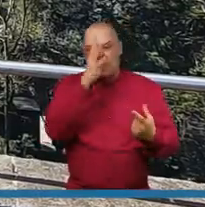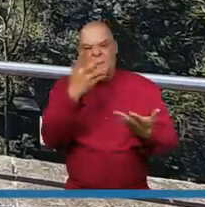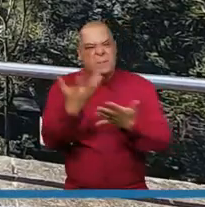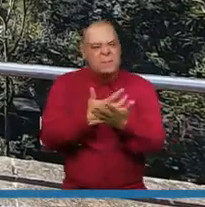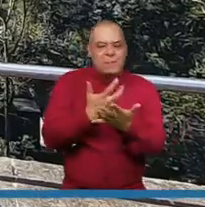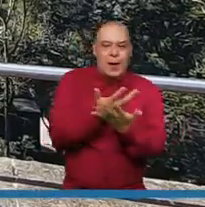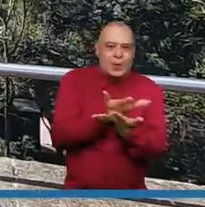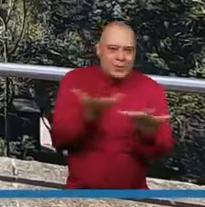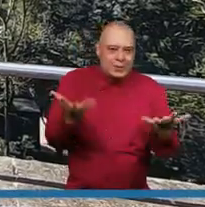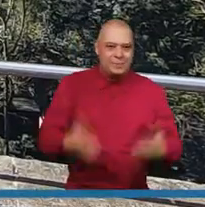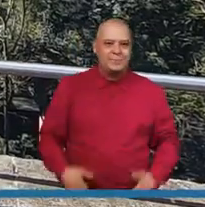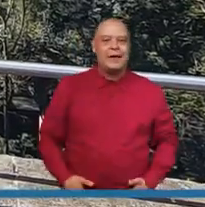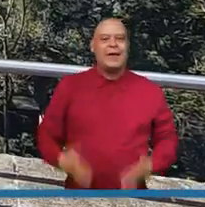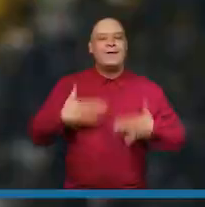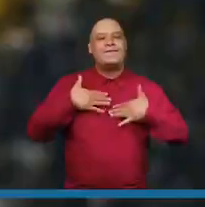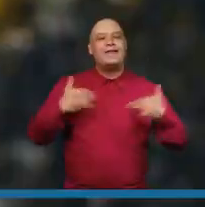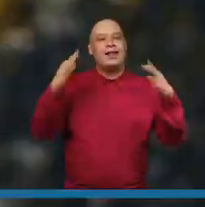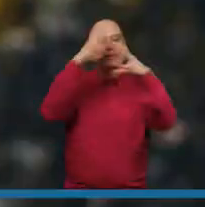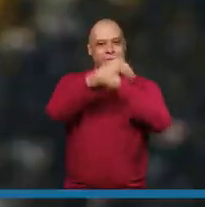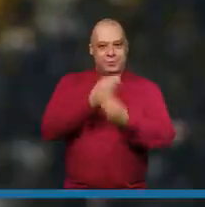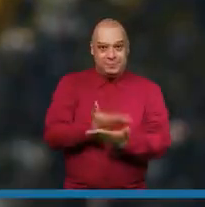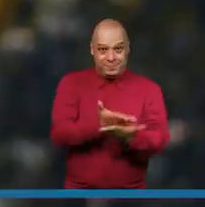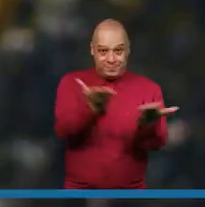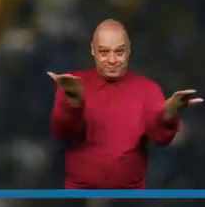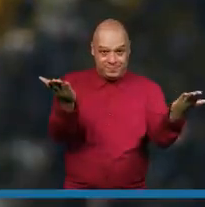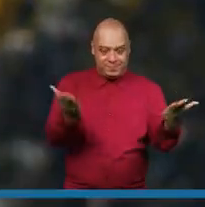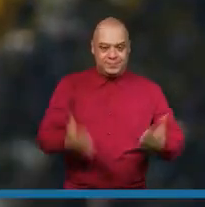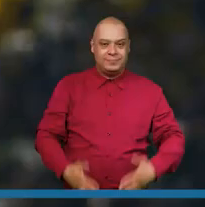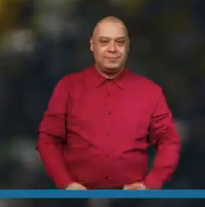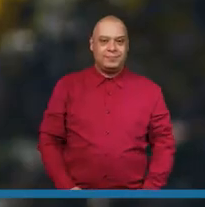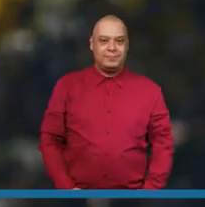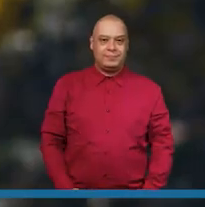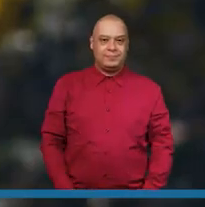sus preguntas y sus comentarios. Feliz noche para todos.